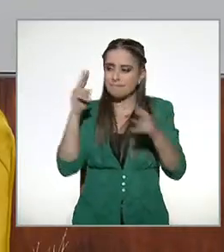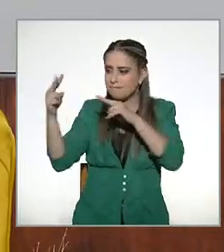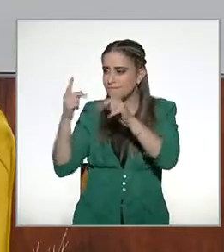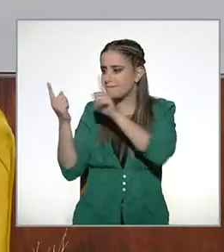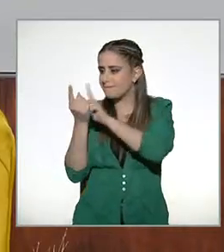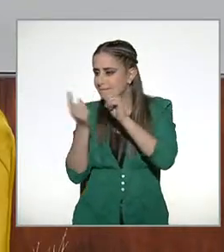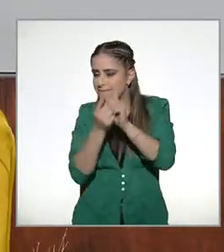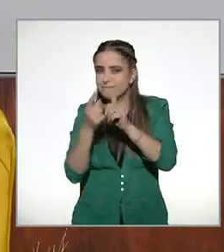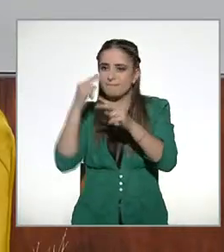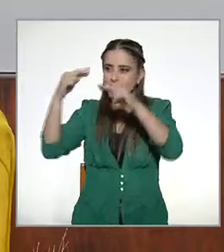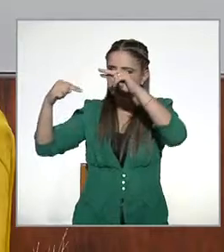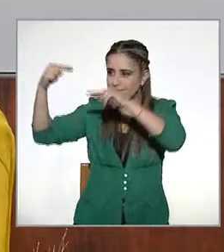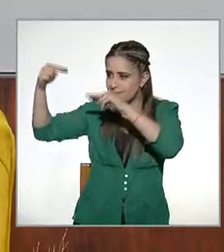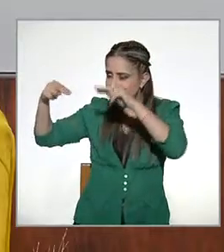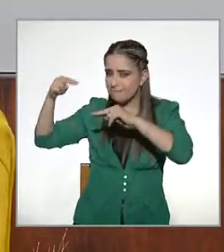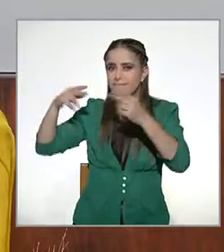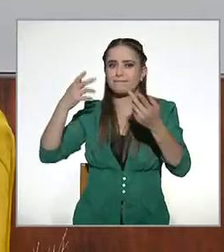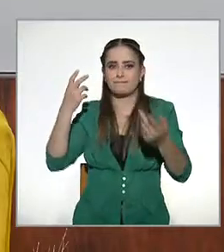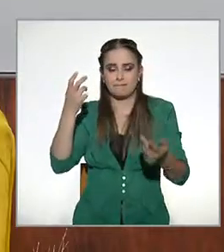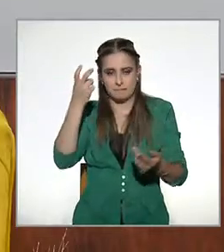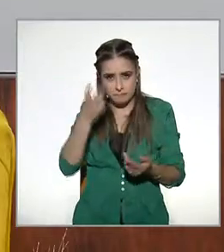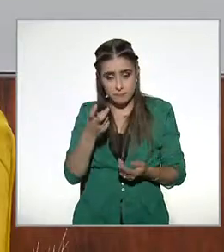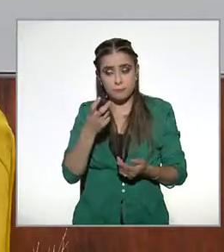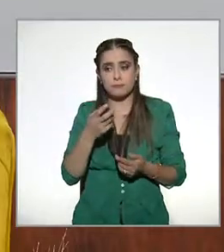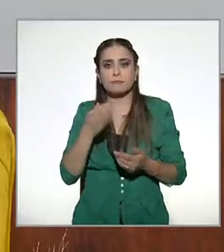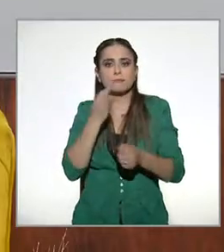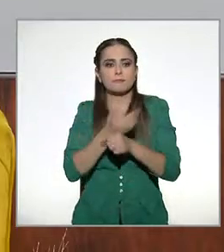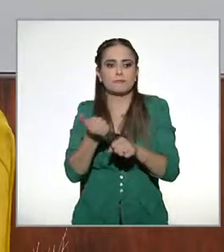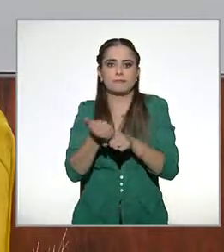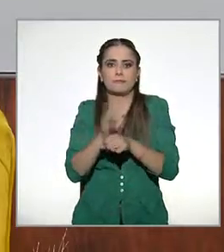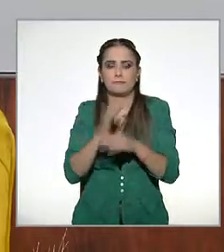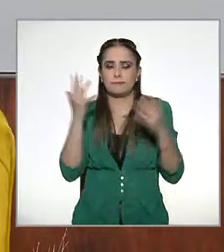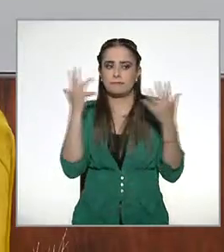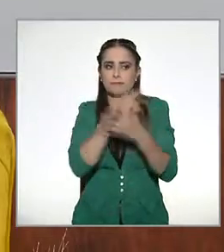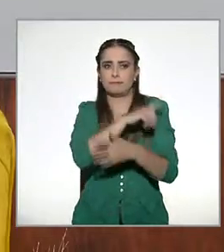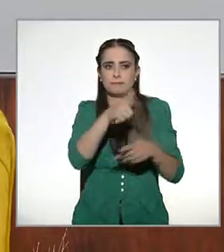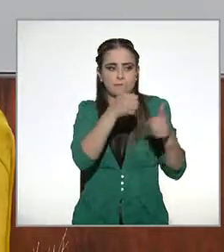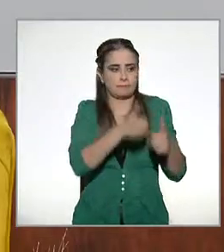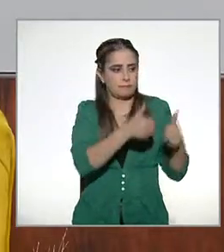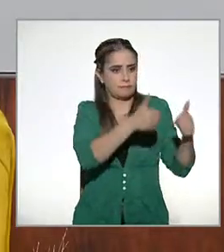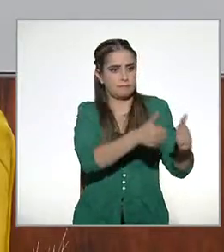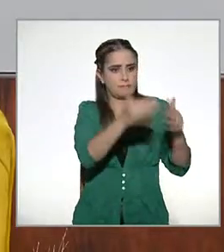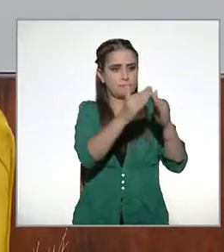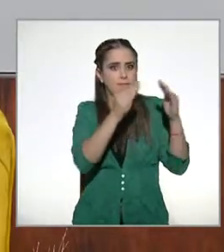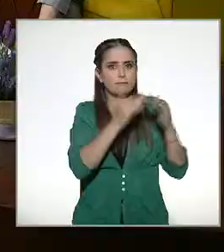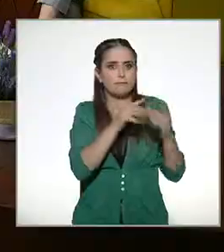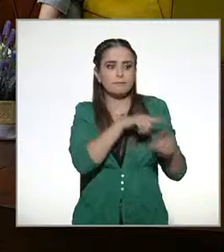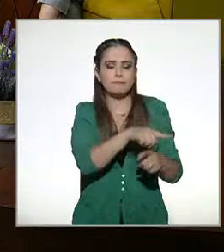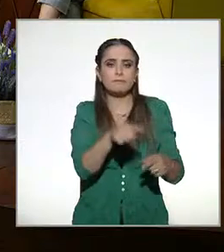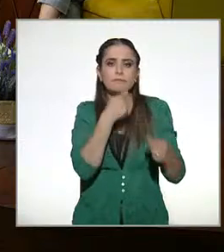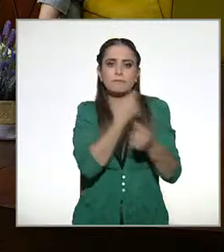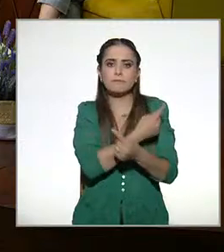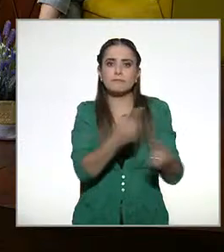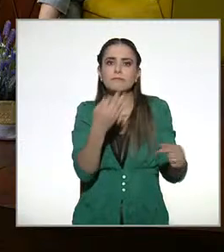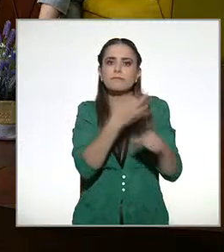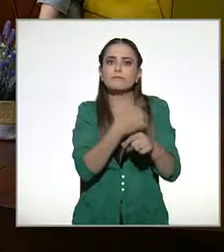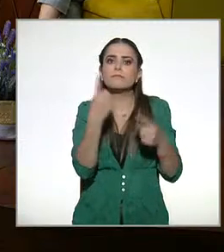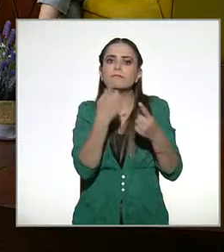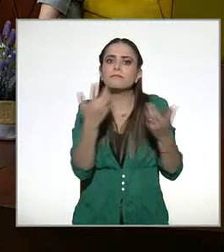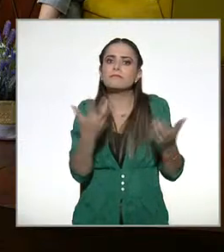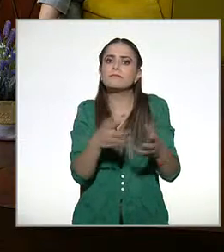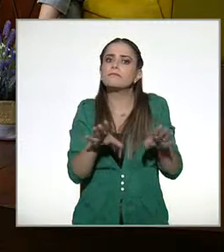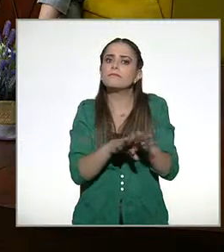través de la mirada de los otros nos conocemos cómo le hacemos cómo le hacen estos niños ahorita en pandemia